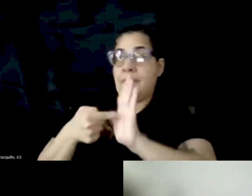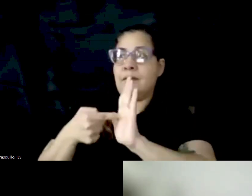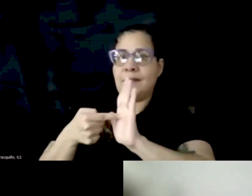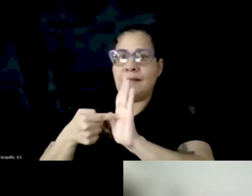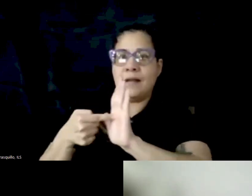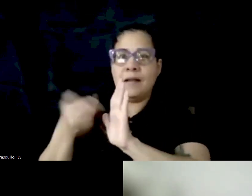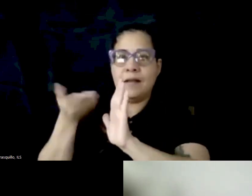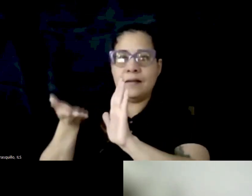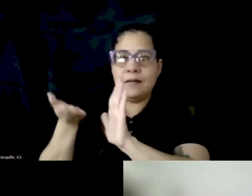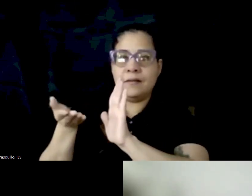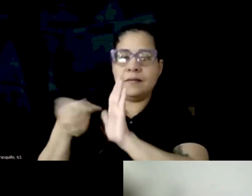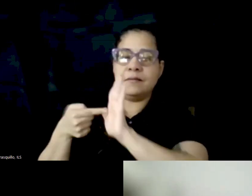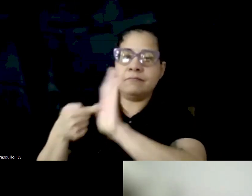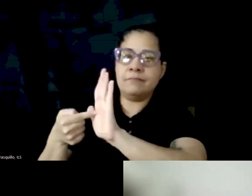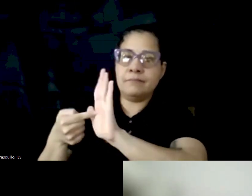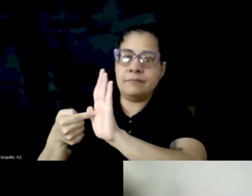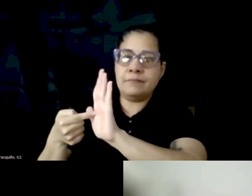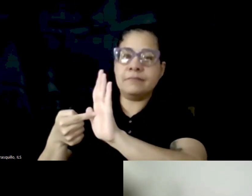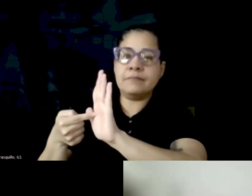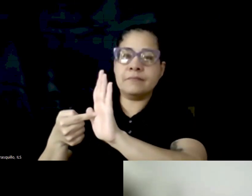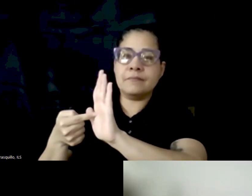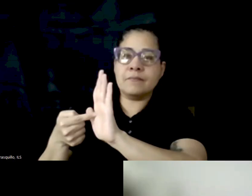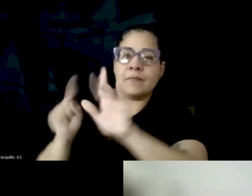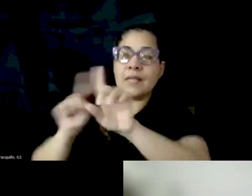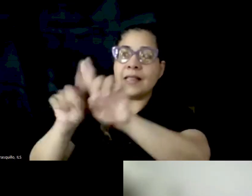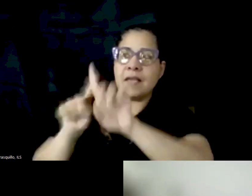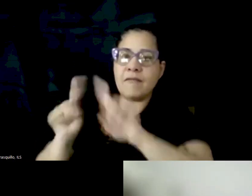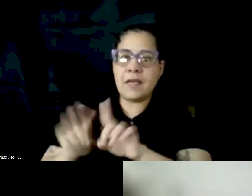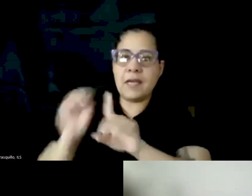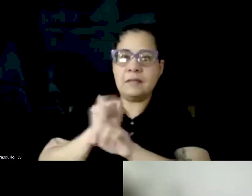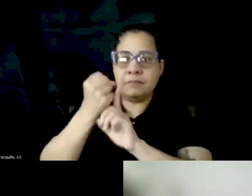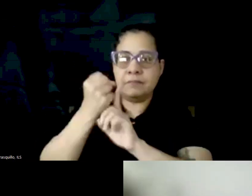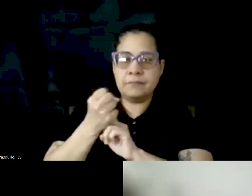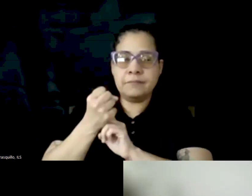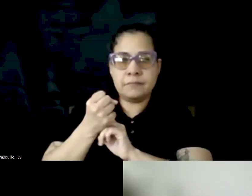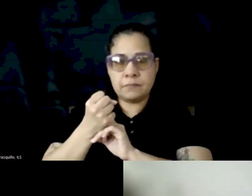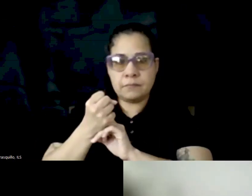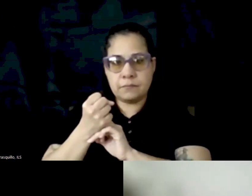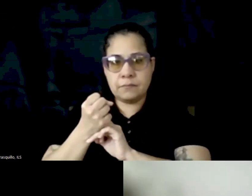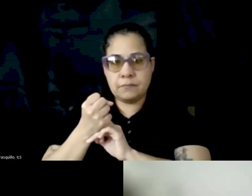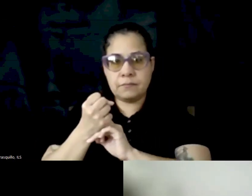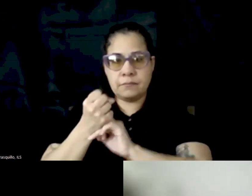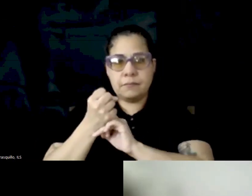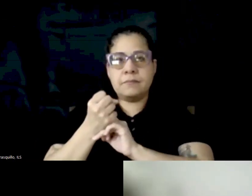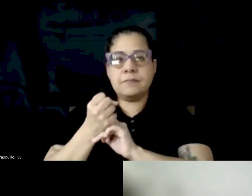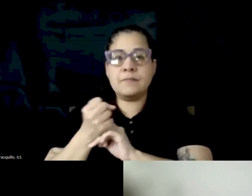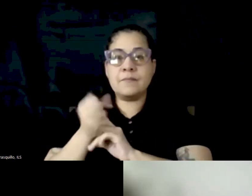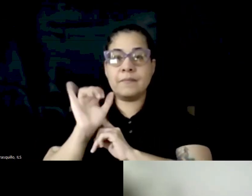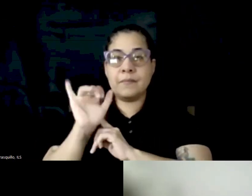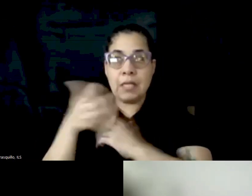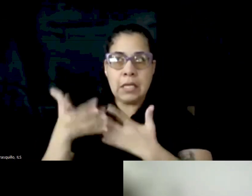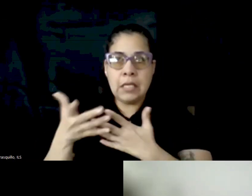niños los diferentes cuadros o PACE que se están discutiendo. Y ahí él emitir